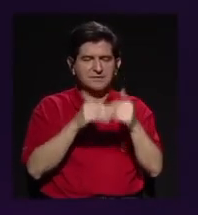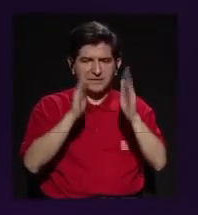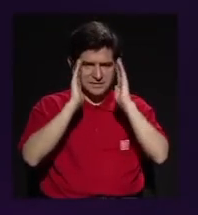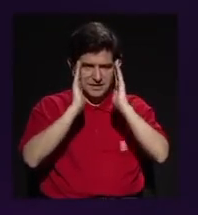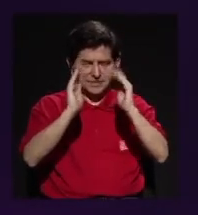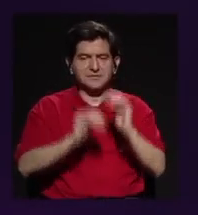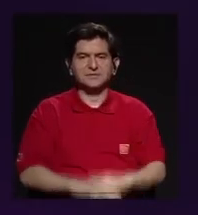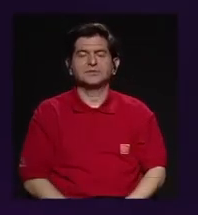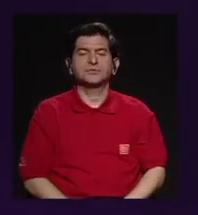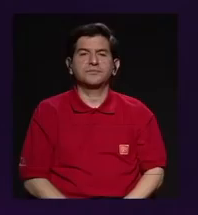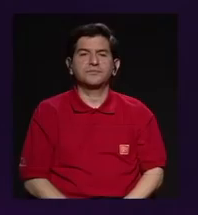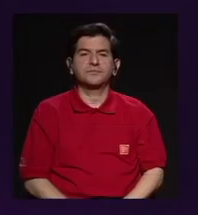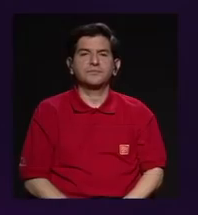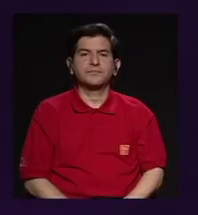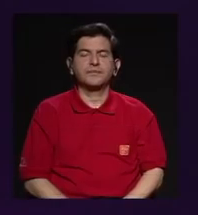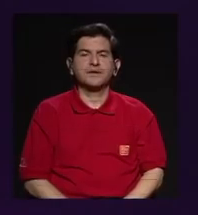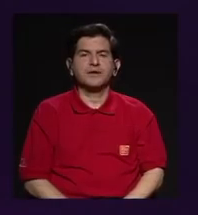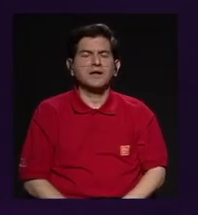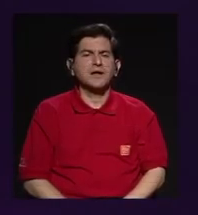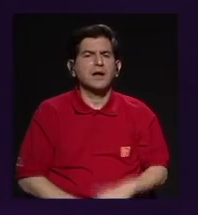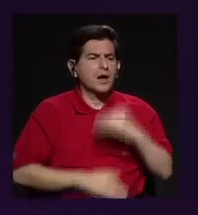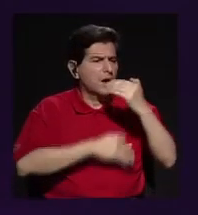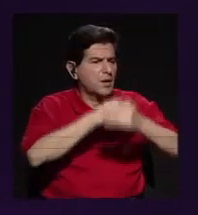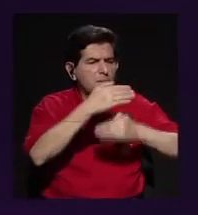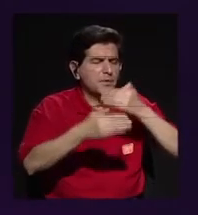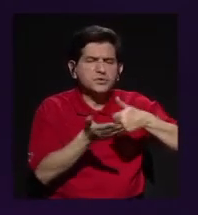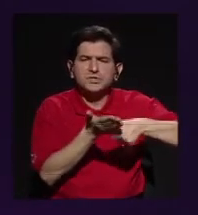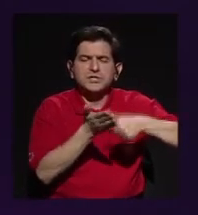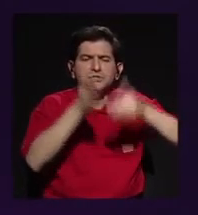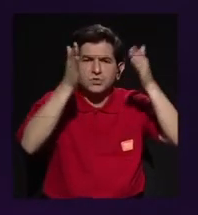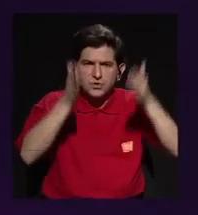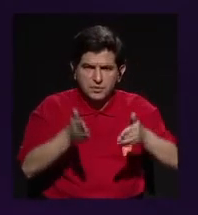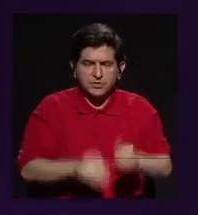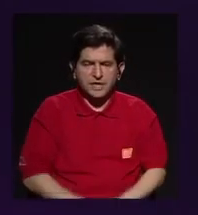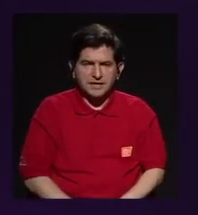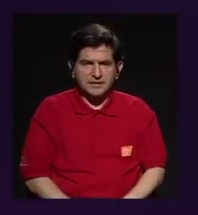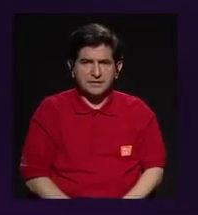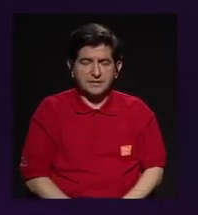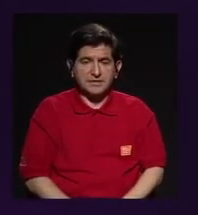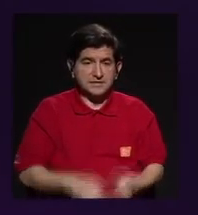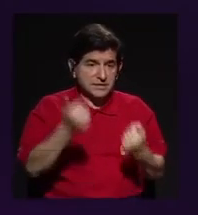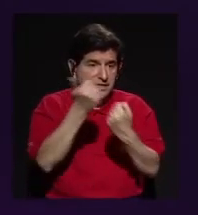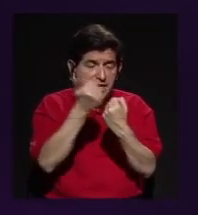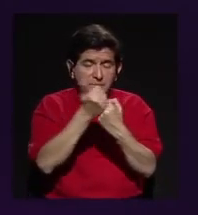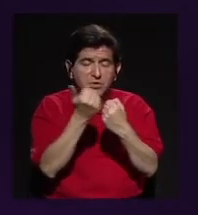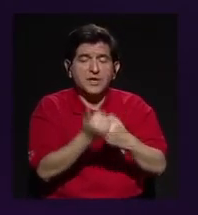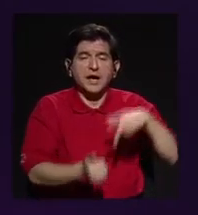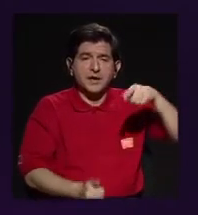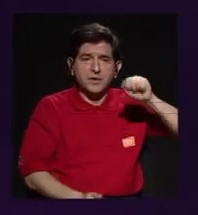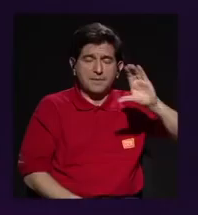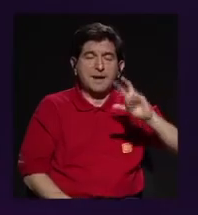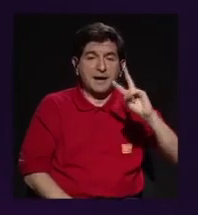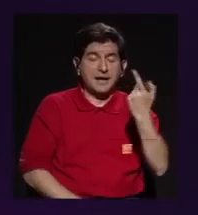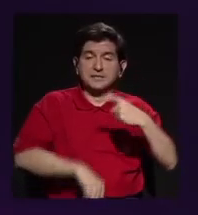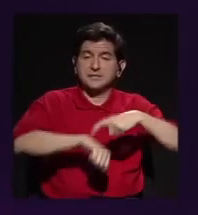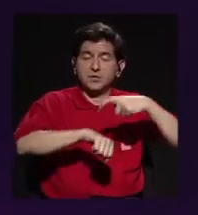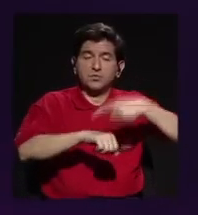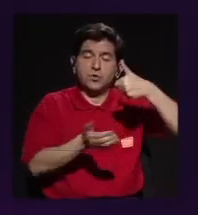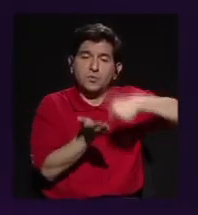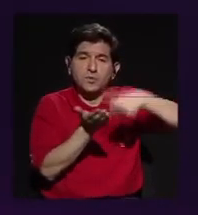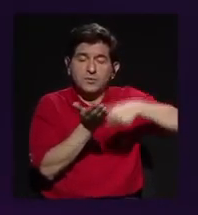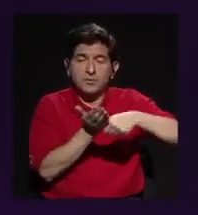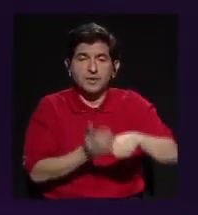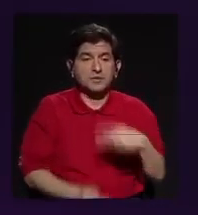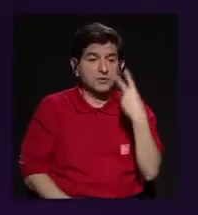retomado y es la de cómo se va a comportar el electorado que votó por el Partido Acción Ciudadana ahora en esta segunda ronda,